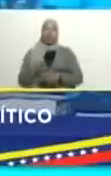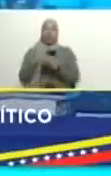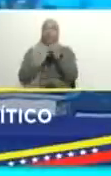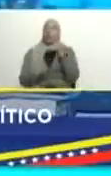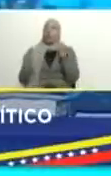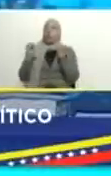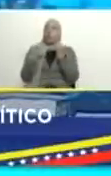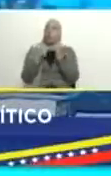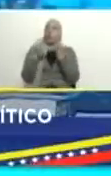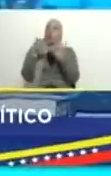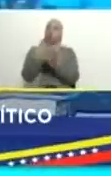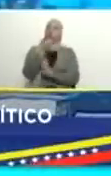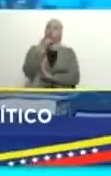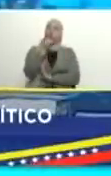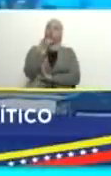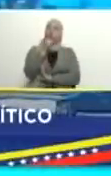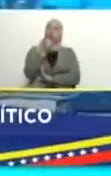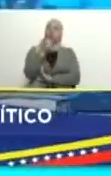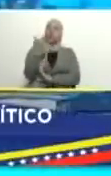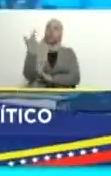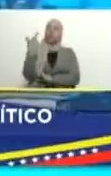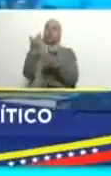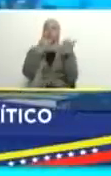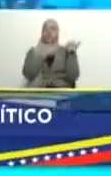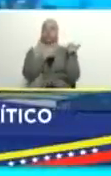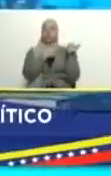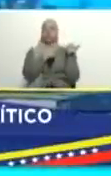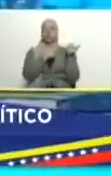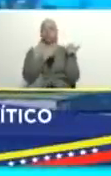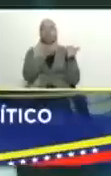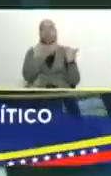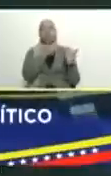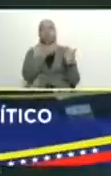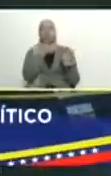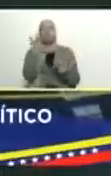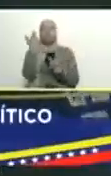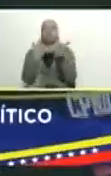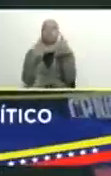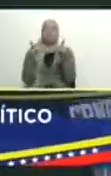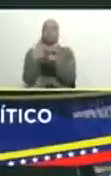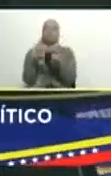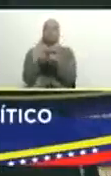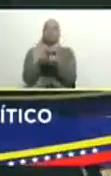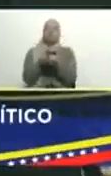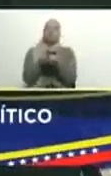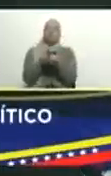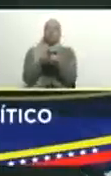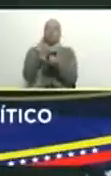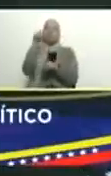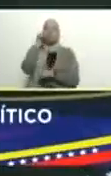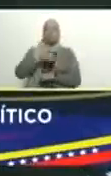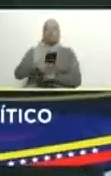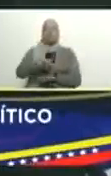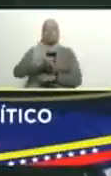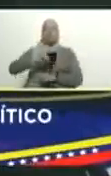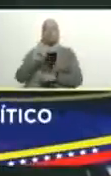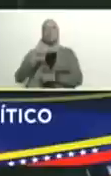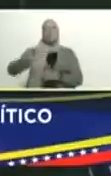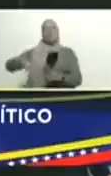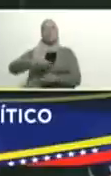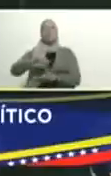igualmente el general de brigada Rubén Santiago Serviña, comandante general del Cuerpo de Policía